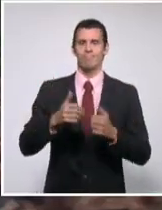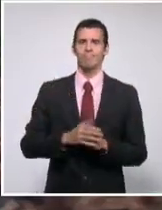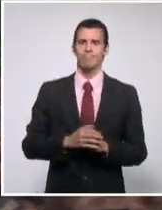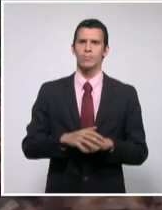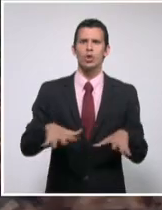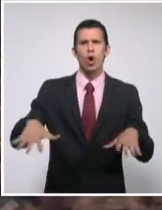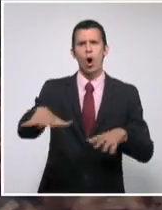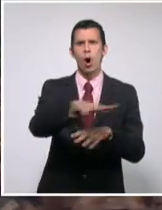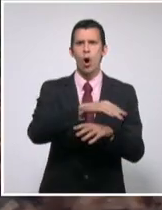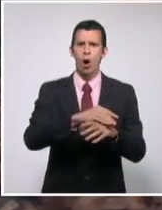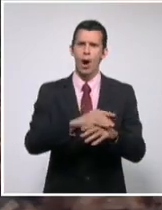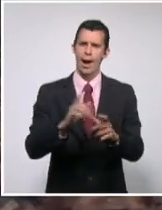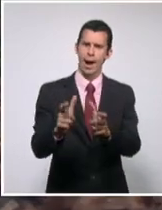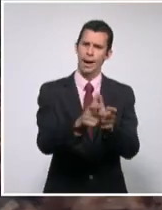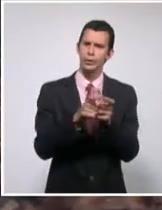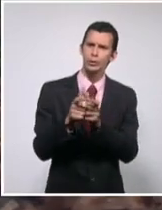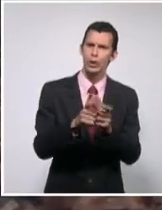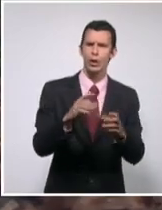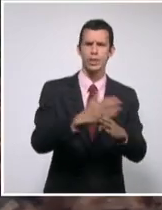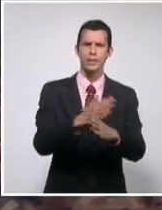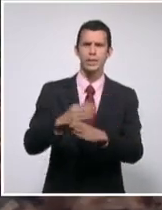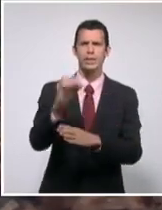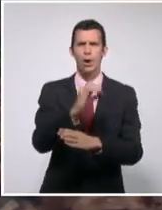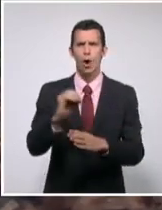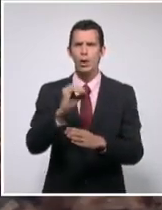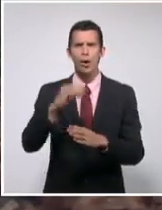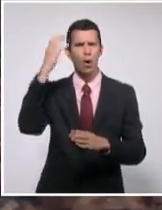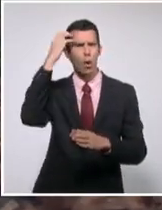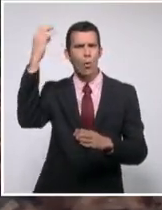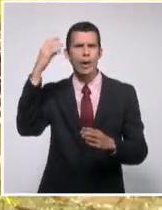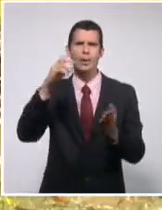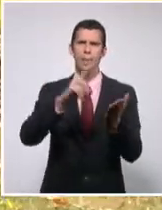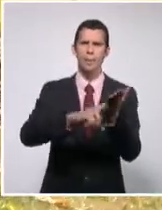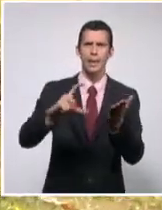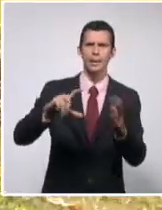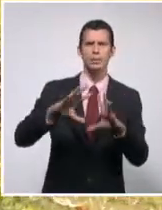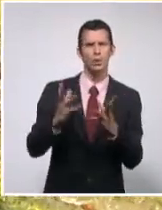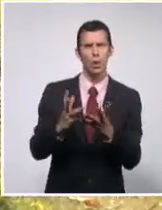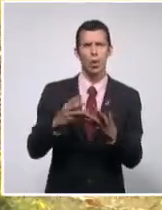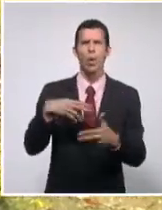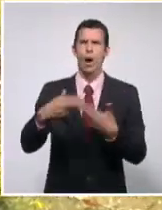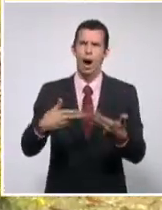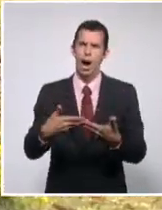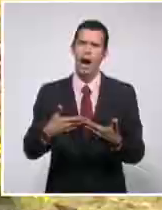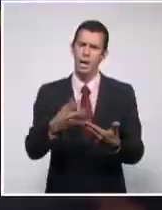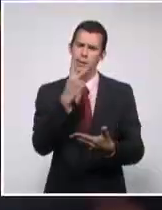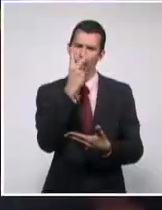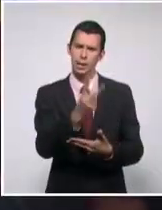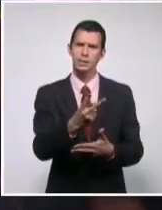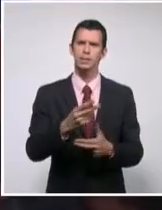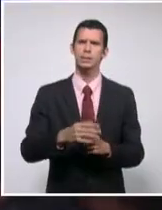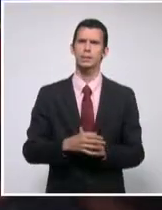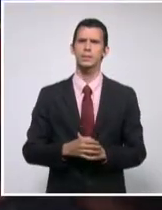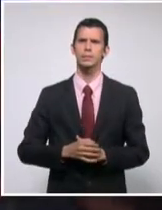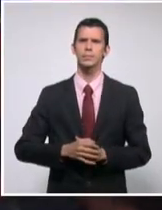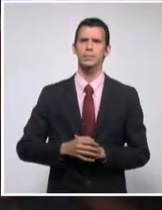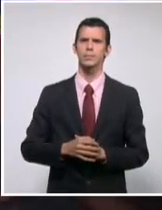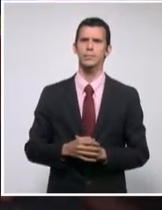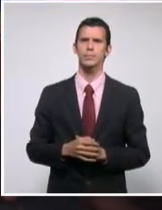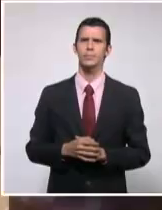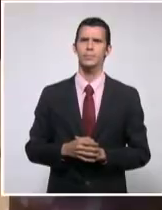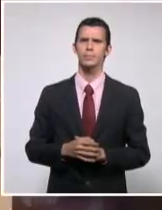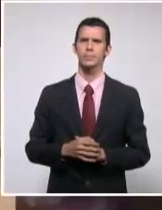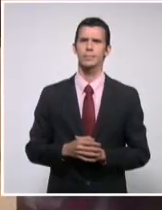que estamos en función de saber cómo están que necesitan qué podemos hacer por él mediante la indagación y en cumplimiento de las medidas